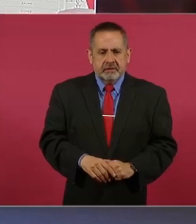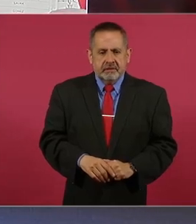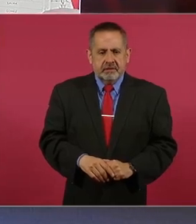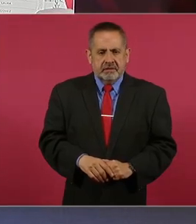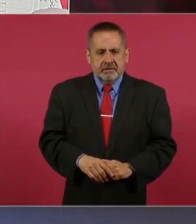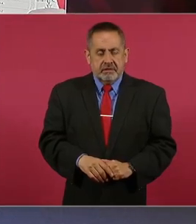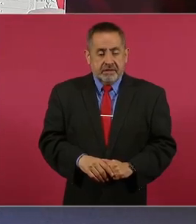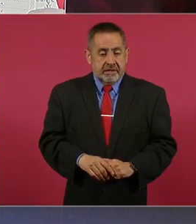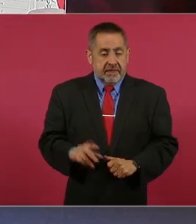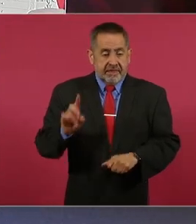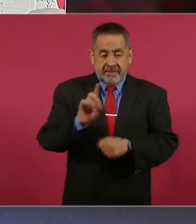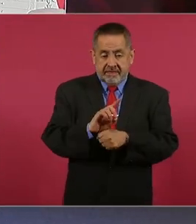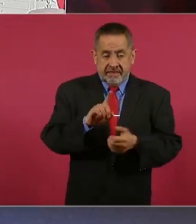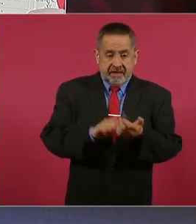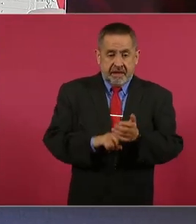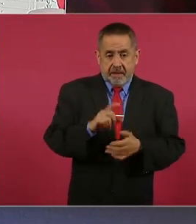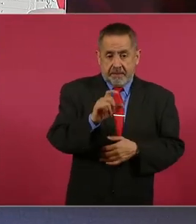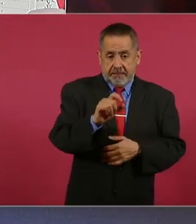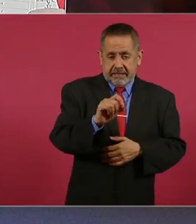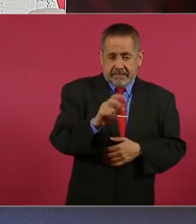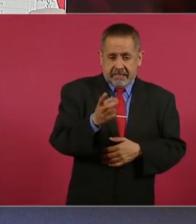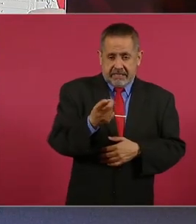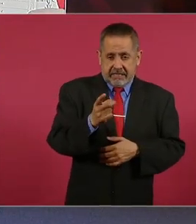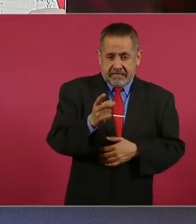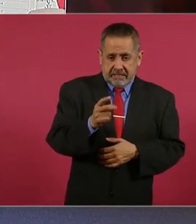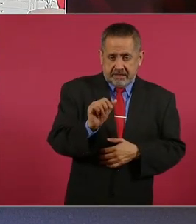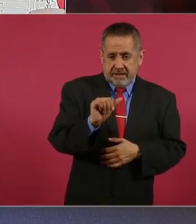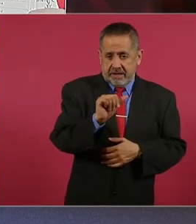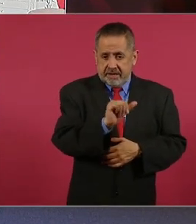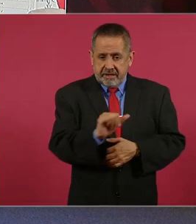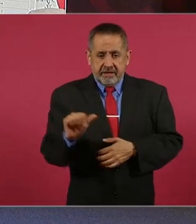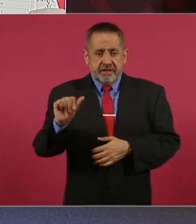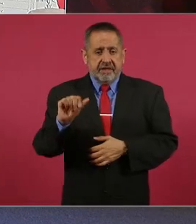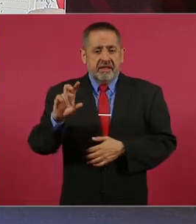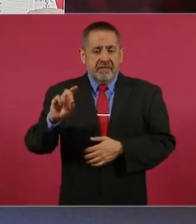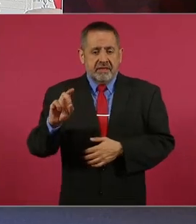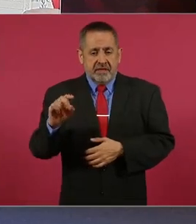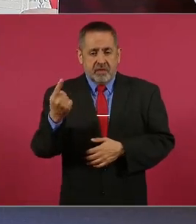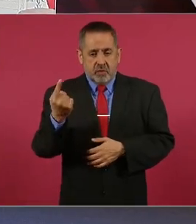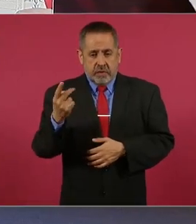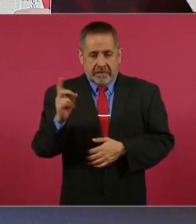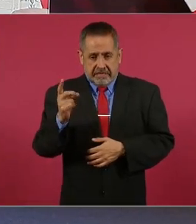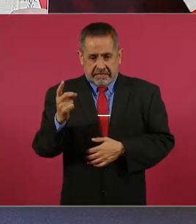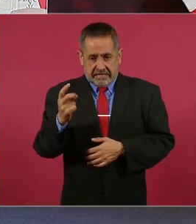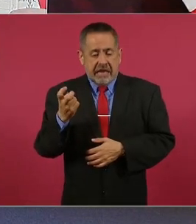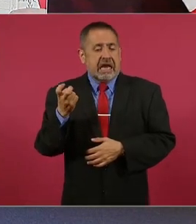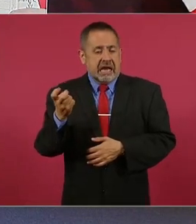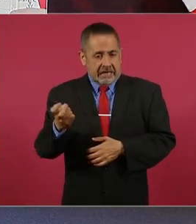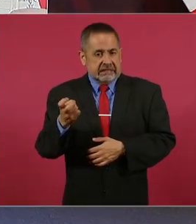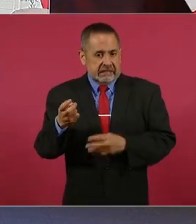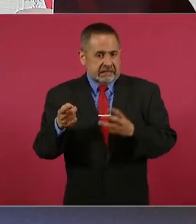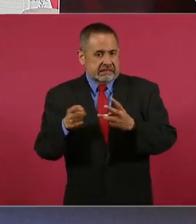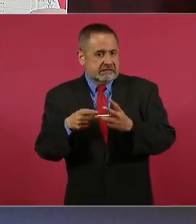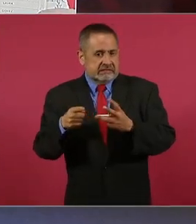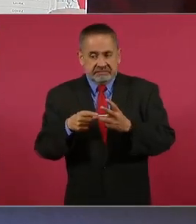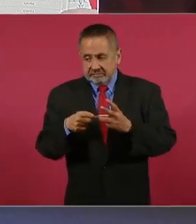del 20 de diciembre al 31 de diciembre,